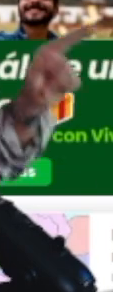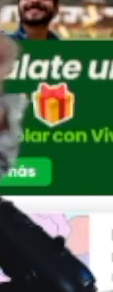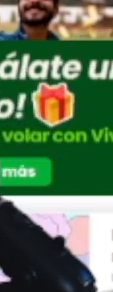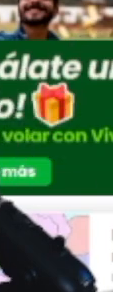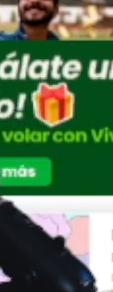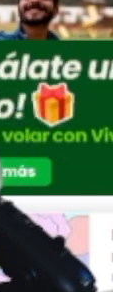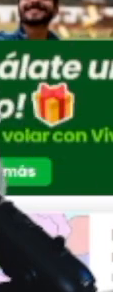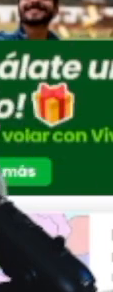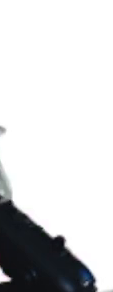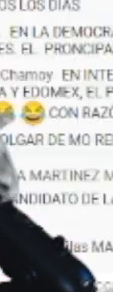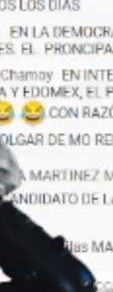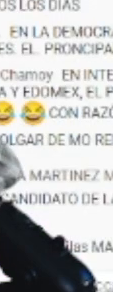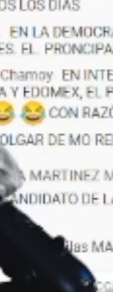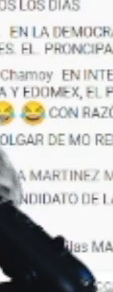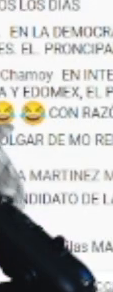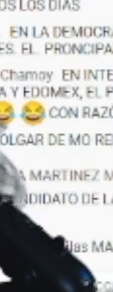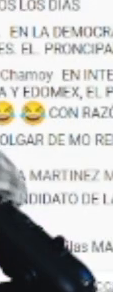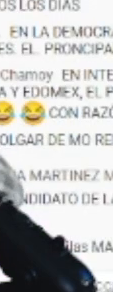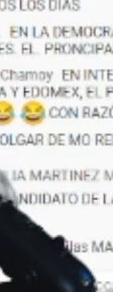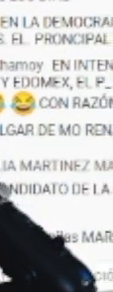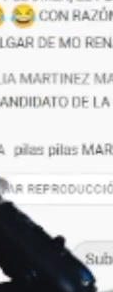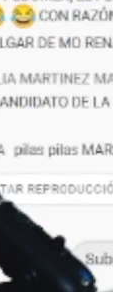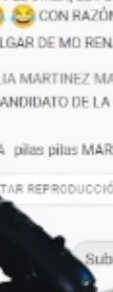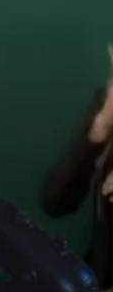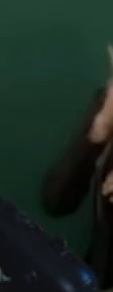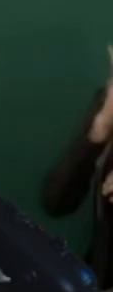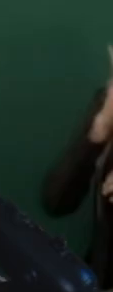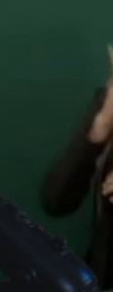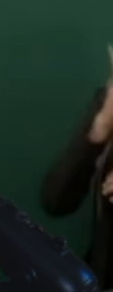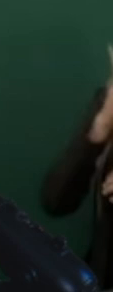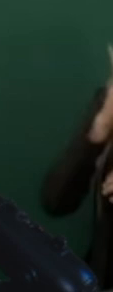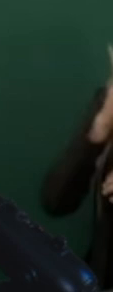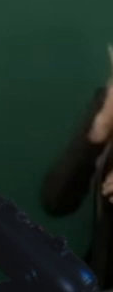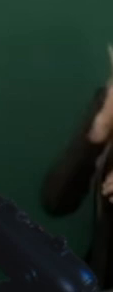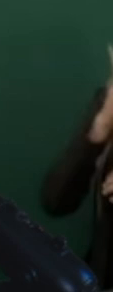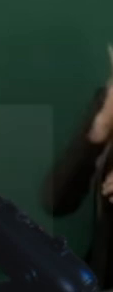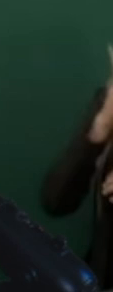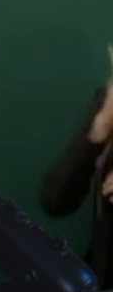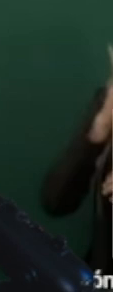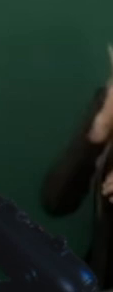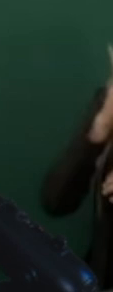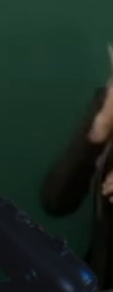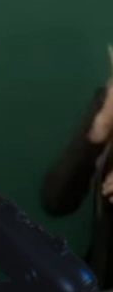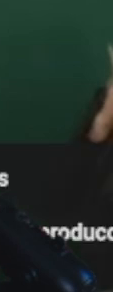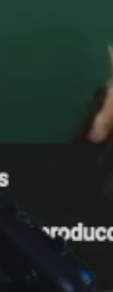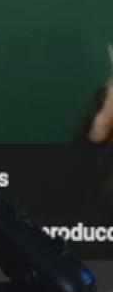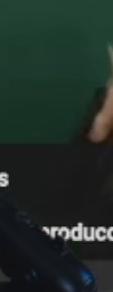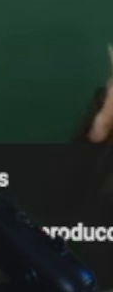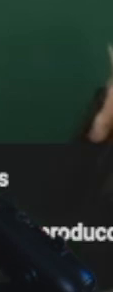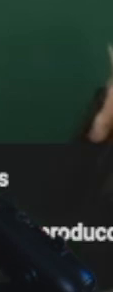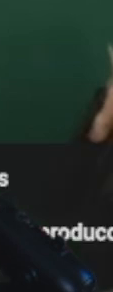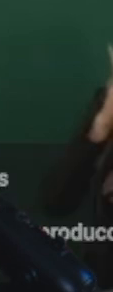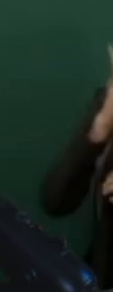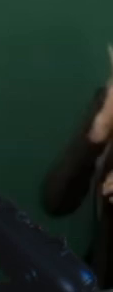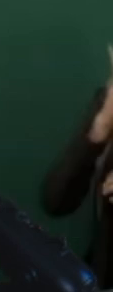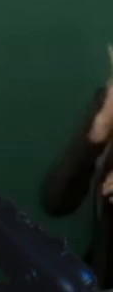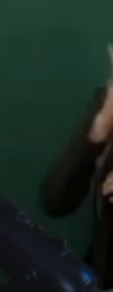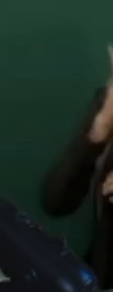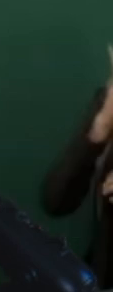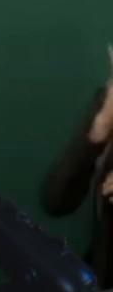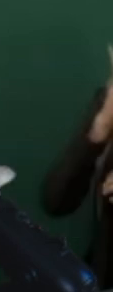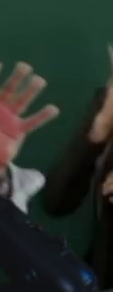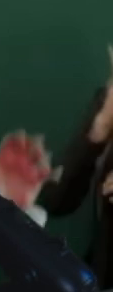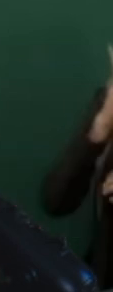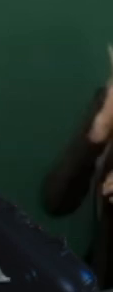a todos estos opositores. Hasta el momento nadie se ha pronunciado al respecto, pero estoy seguro que